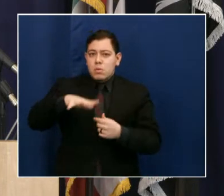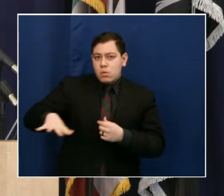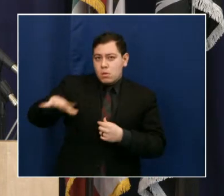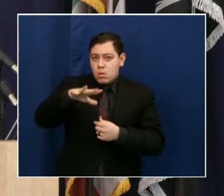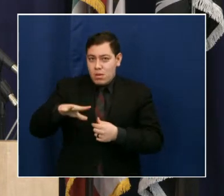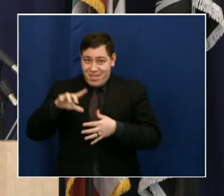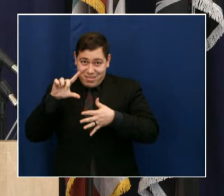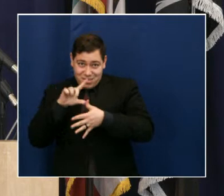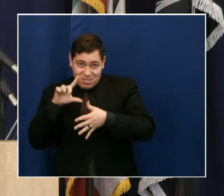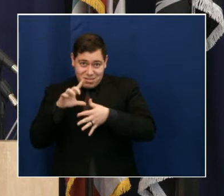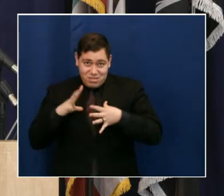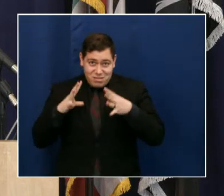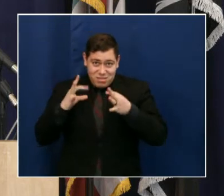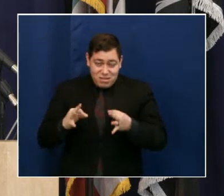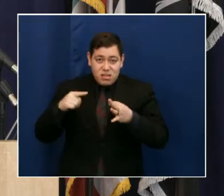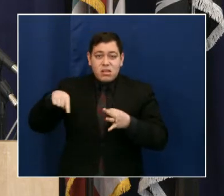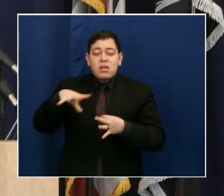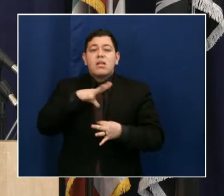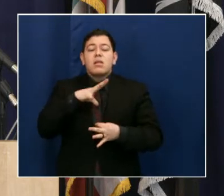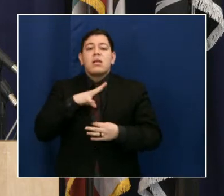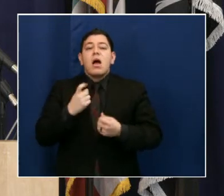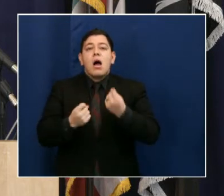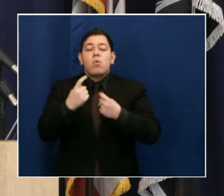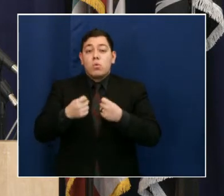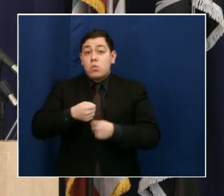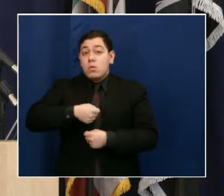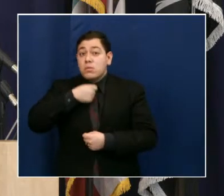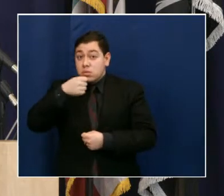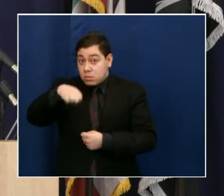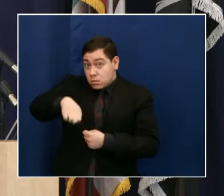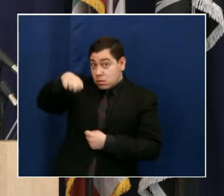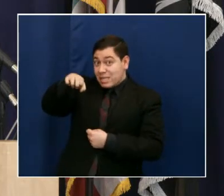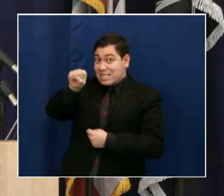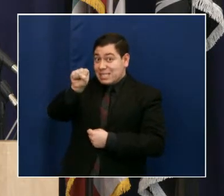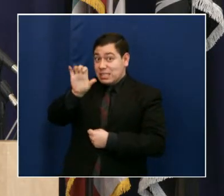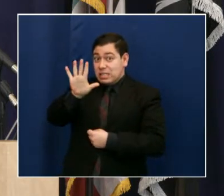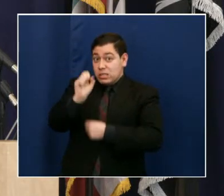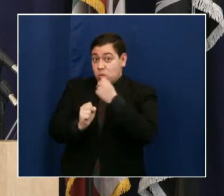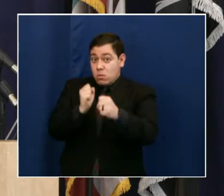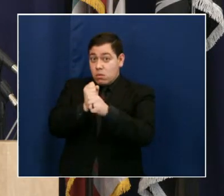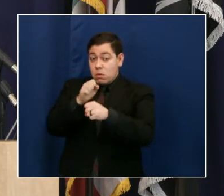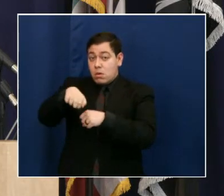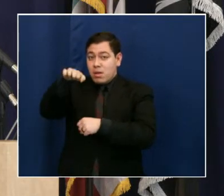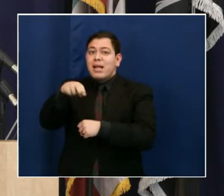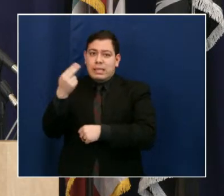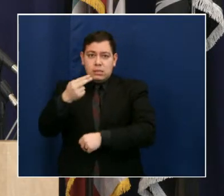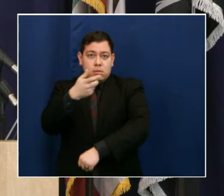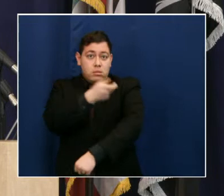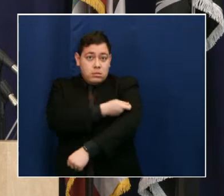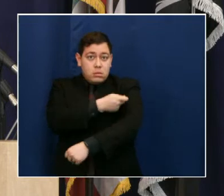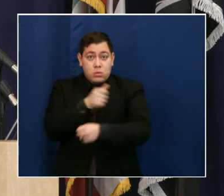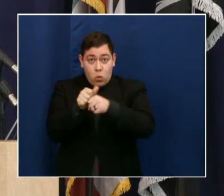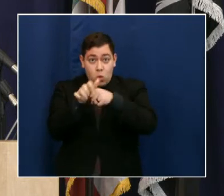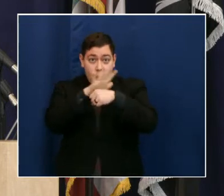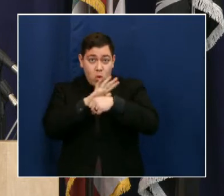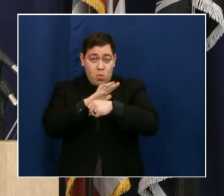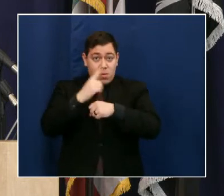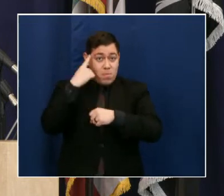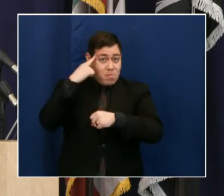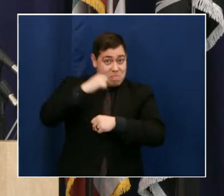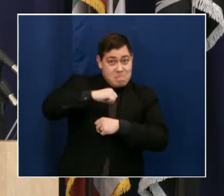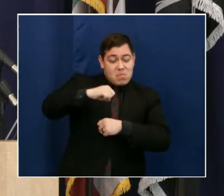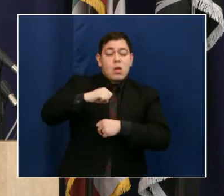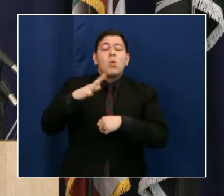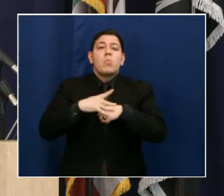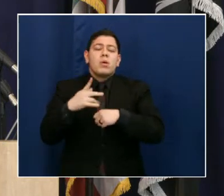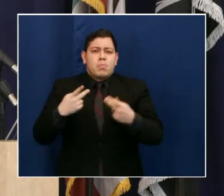de 65 años o más obtengan la vacuna de COVID, ¿verdad? Pues más que nada porque las personas de la